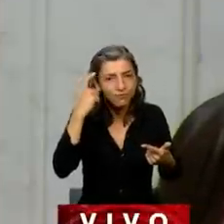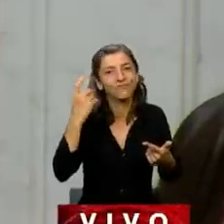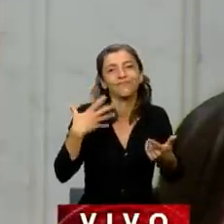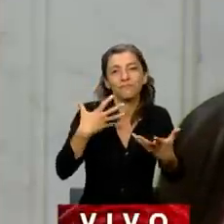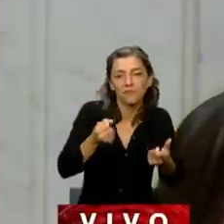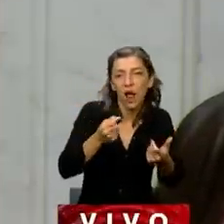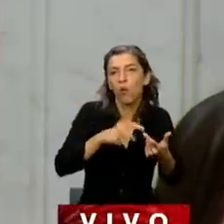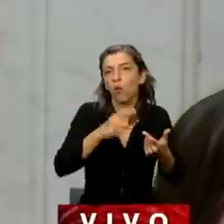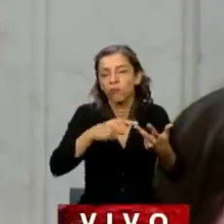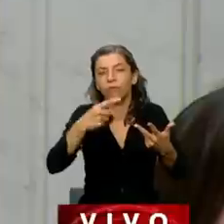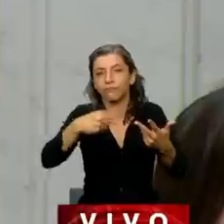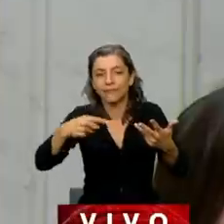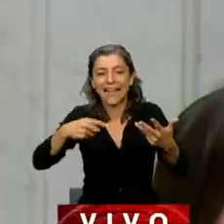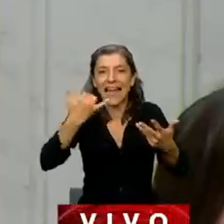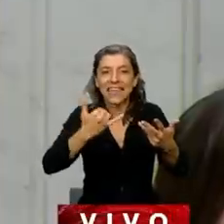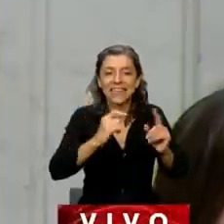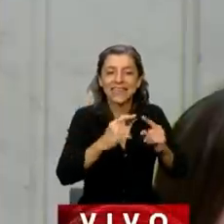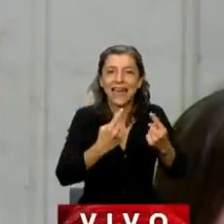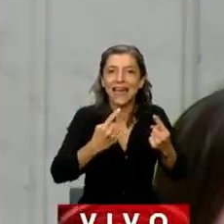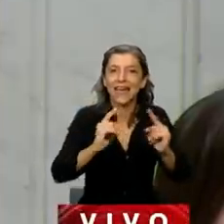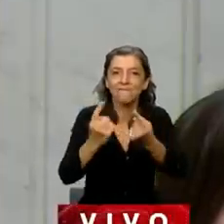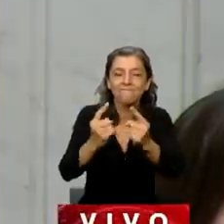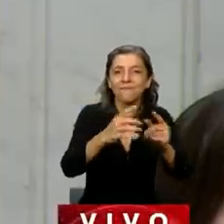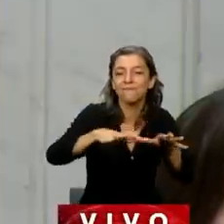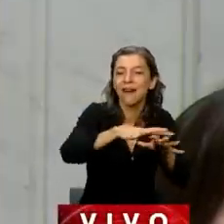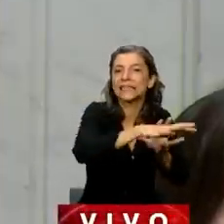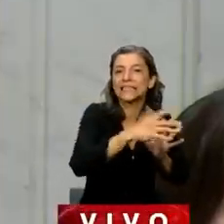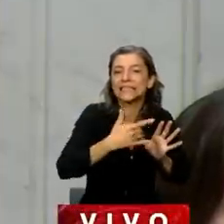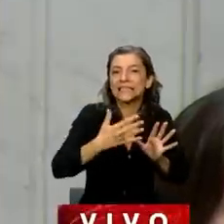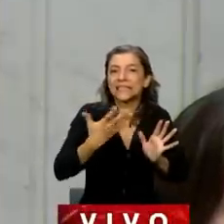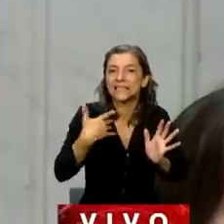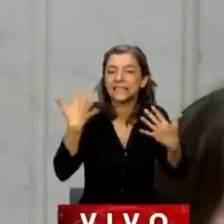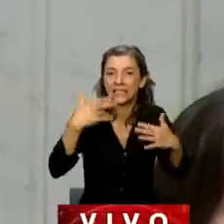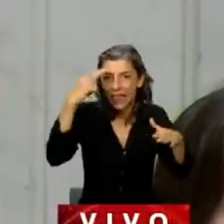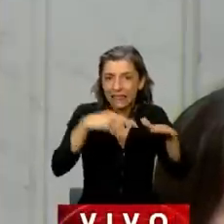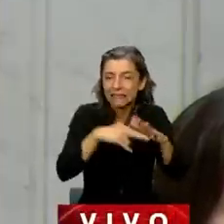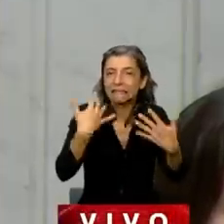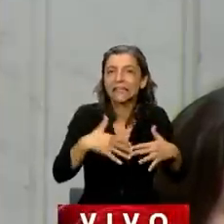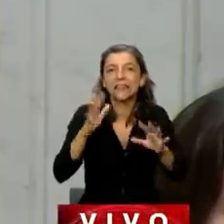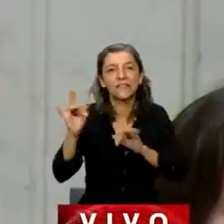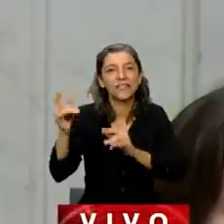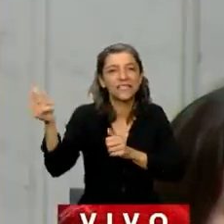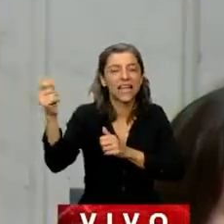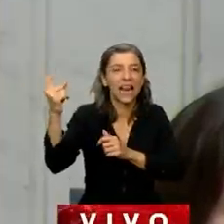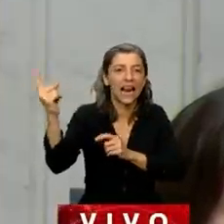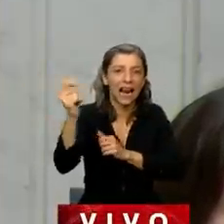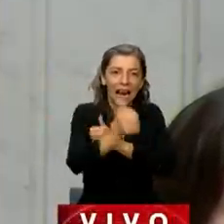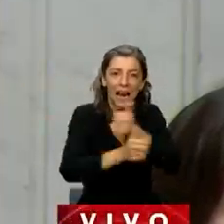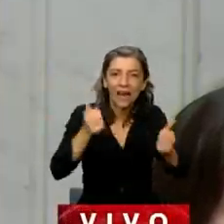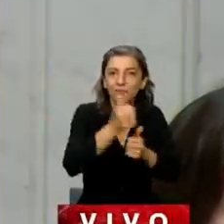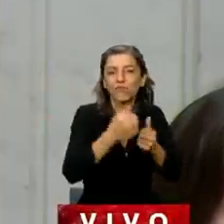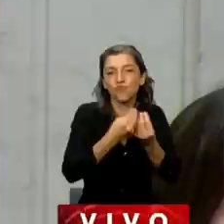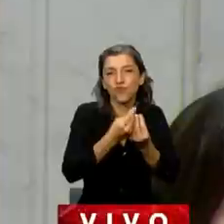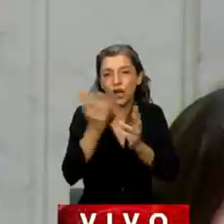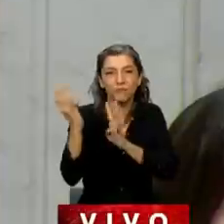permitir que haya más enfermeras en el país. Luego, visualizar esta problemática de